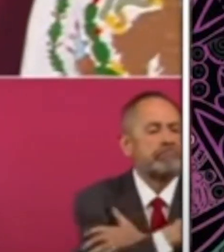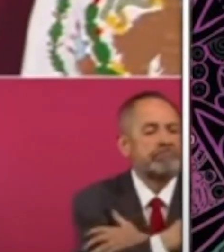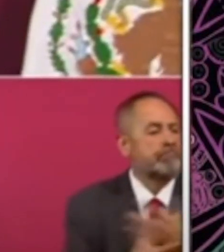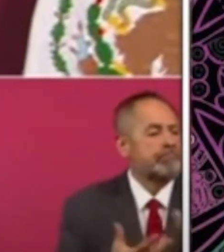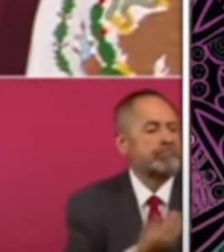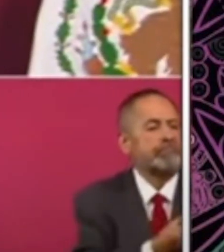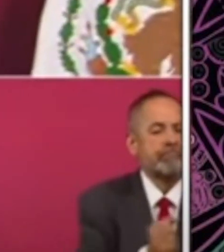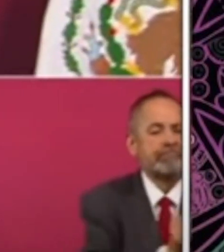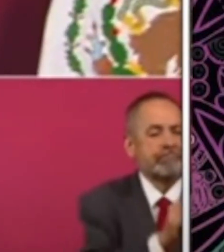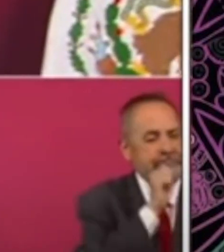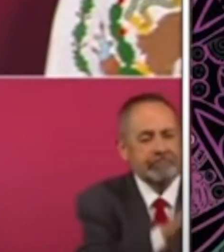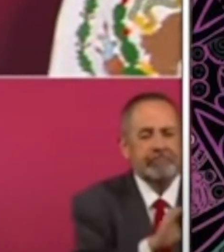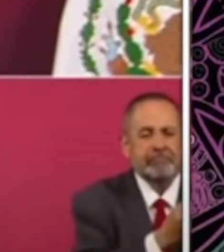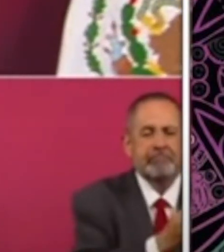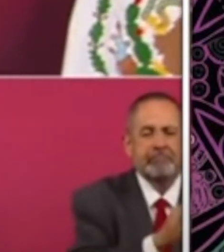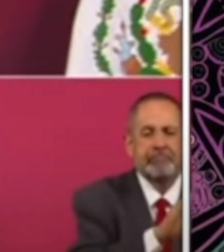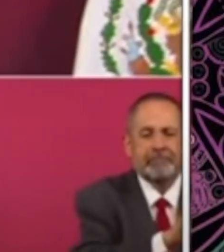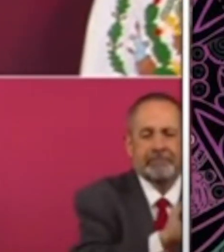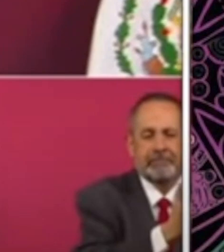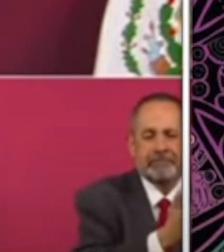abrazado con Salinitas